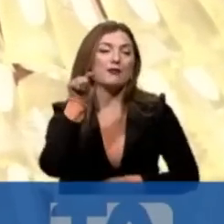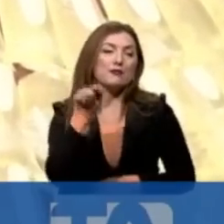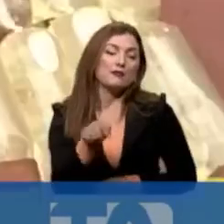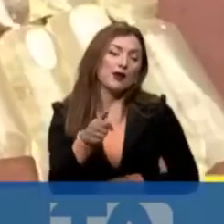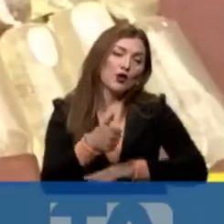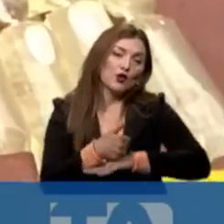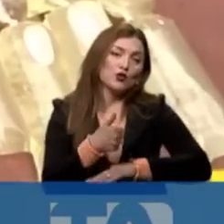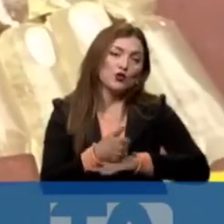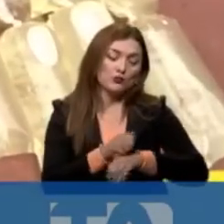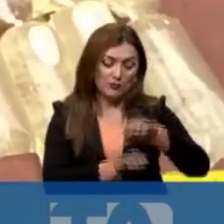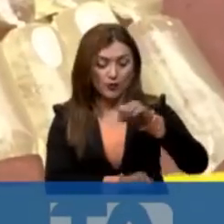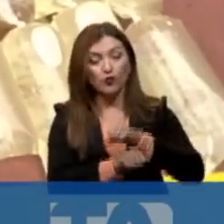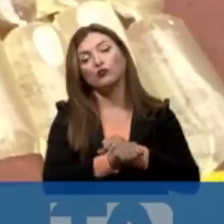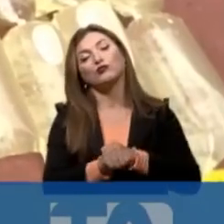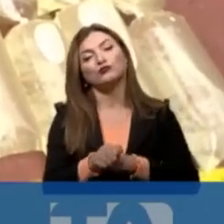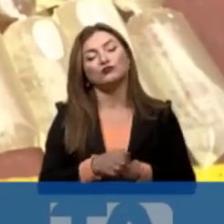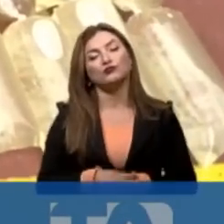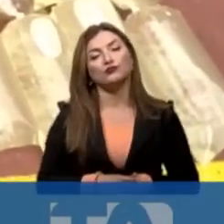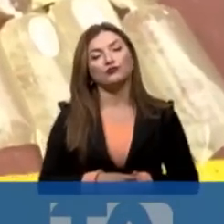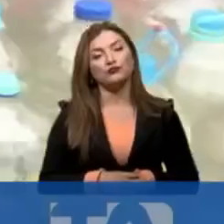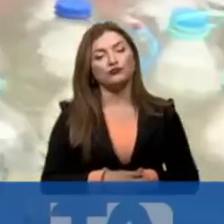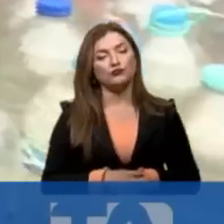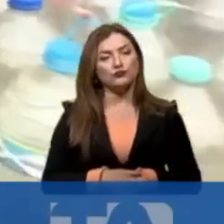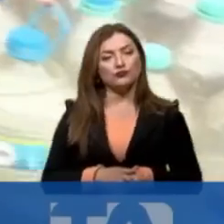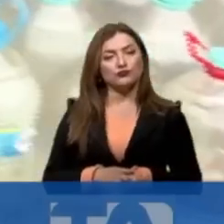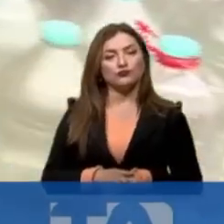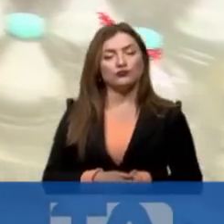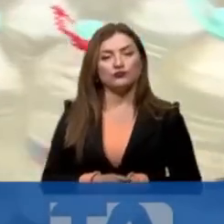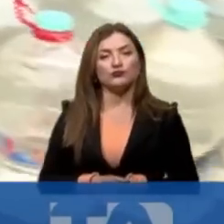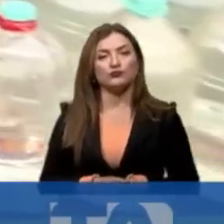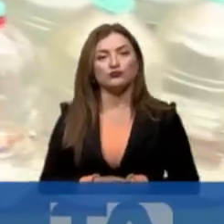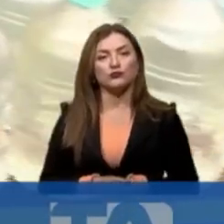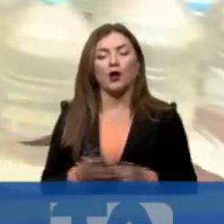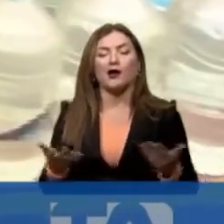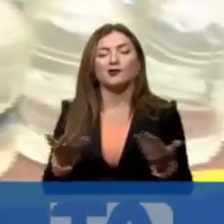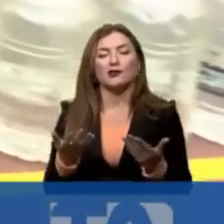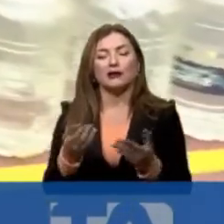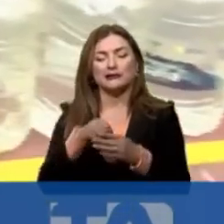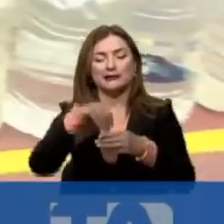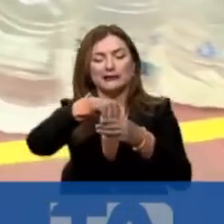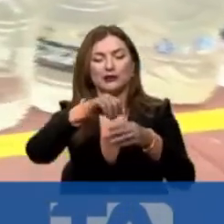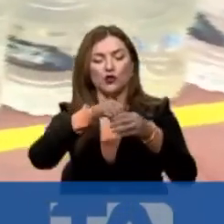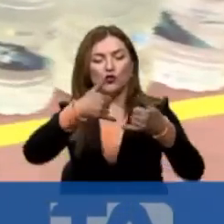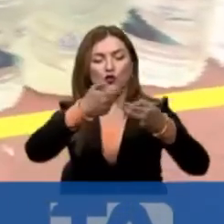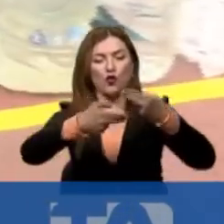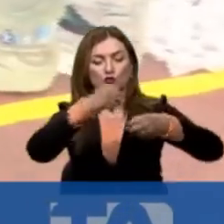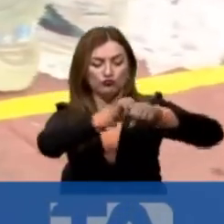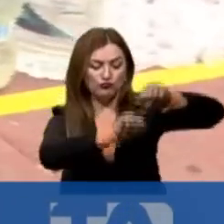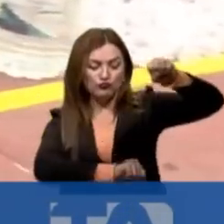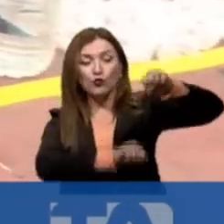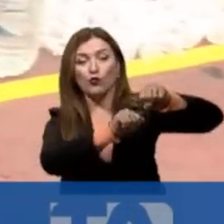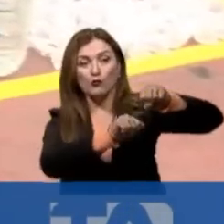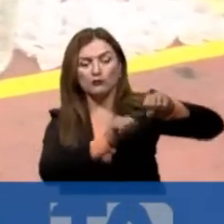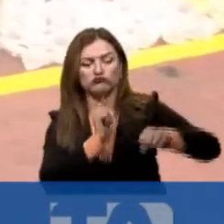las autoridades decomisaron en el casco colonial. Los mismos habrían sido hallados al interior de 2 locales comerciales que